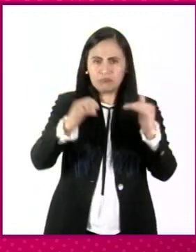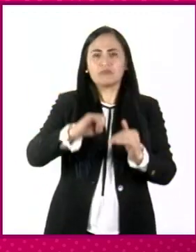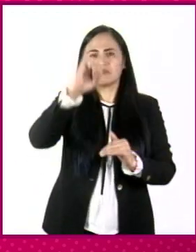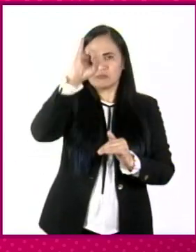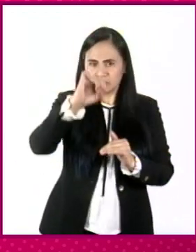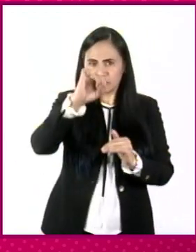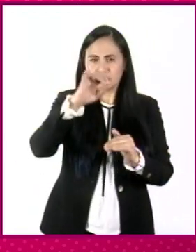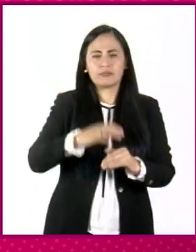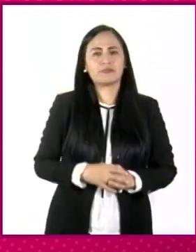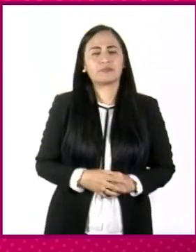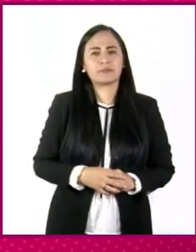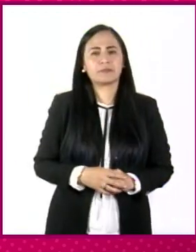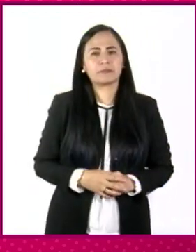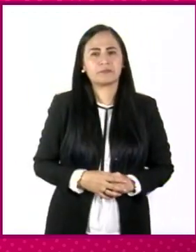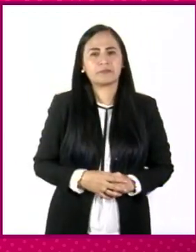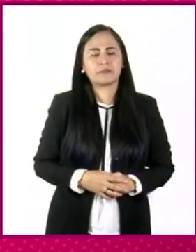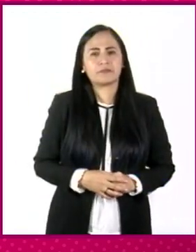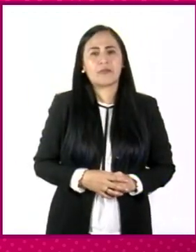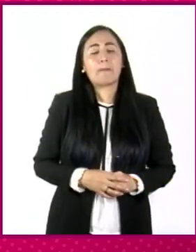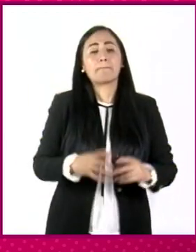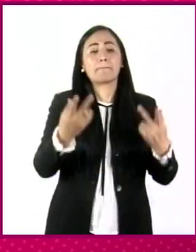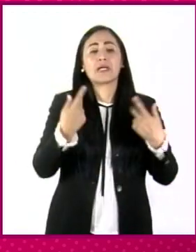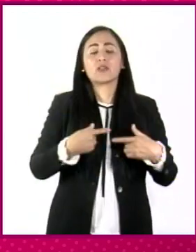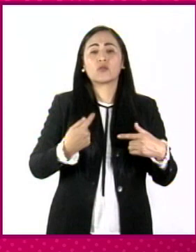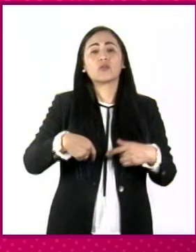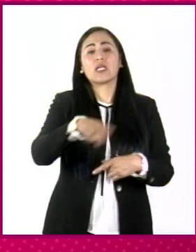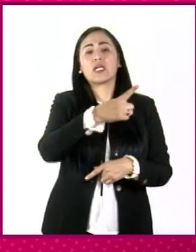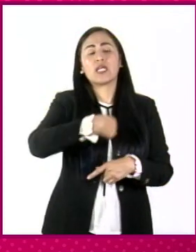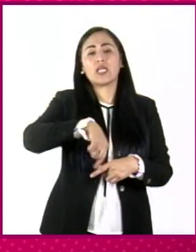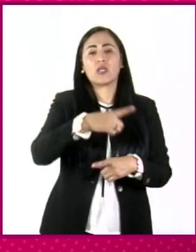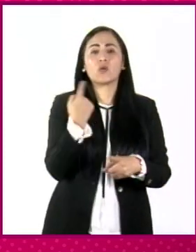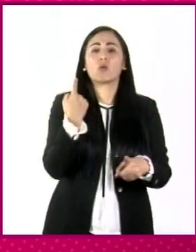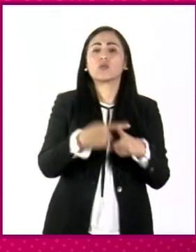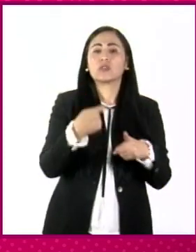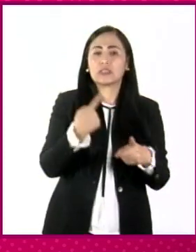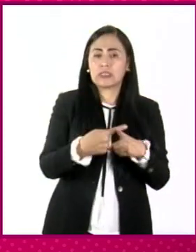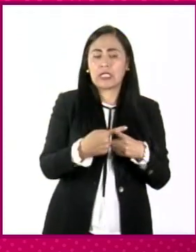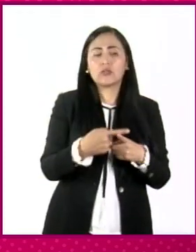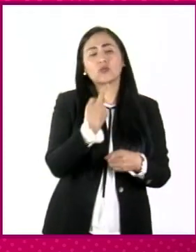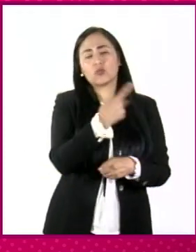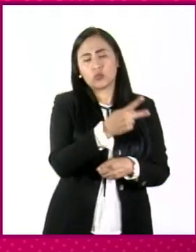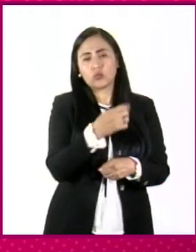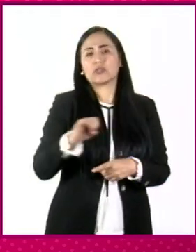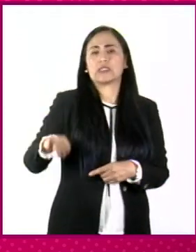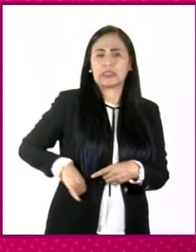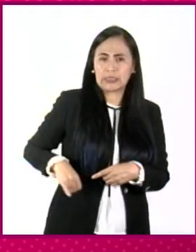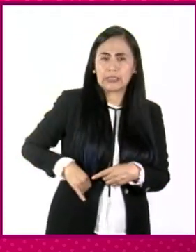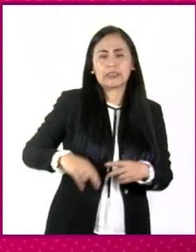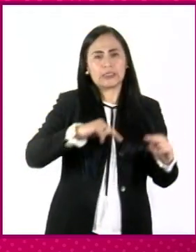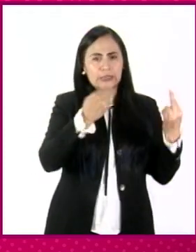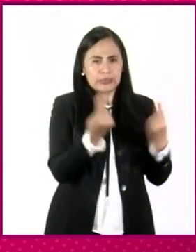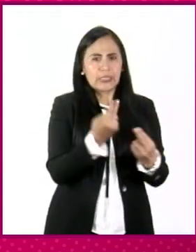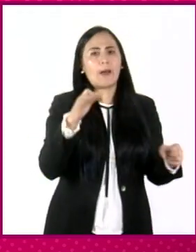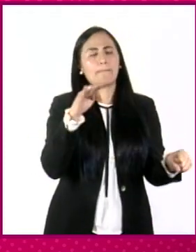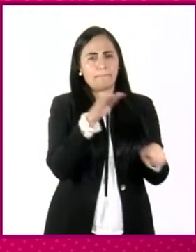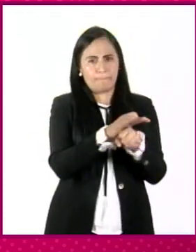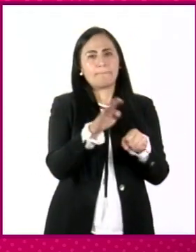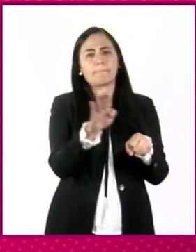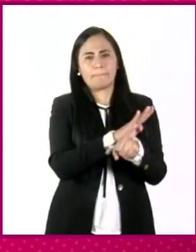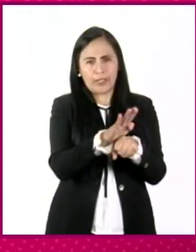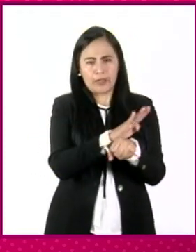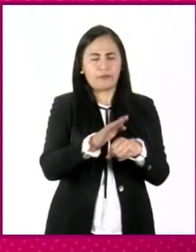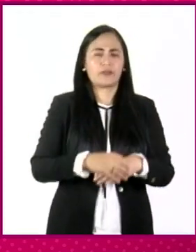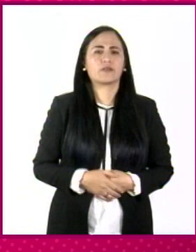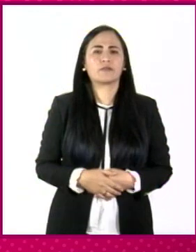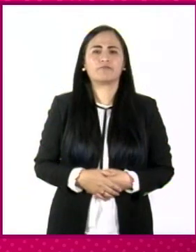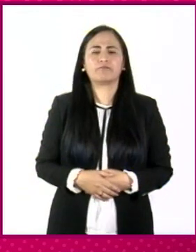de sí los intereses o las necesidades de una sociedad y de un pueblo y de una nación. En la vida pública, en